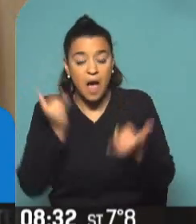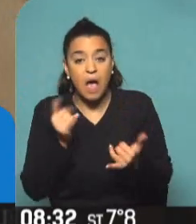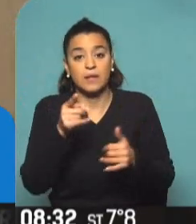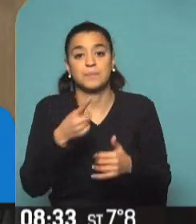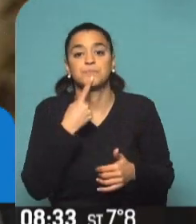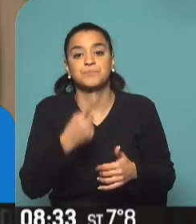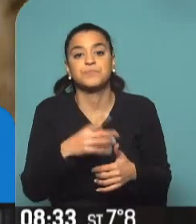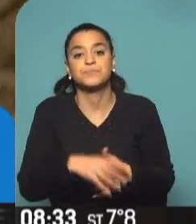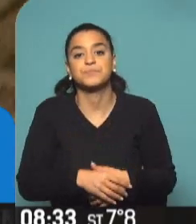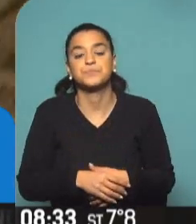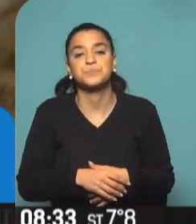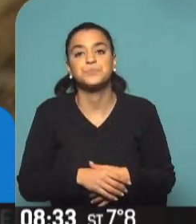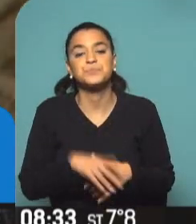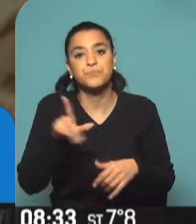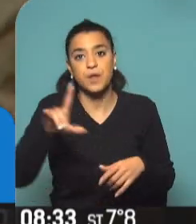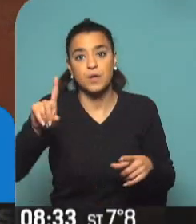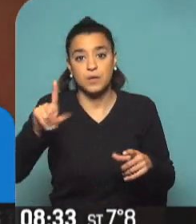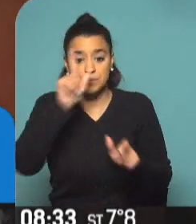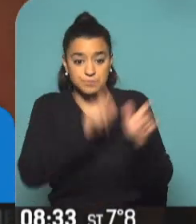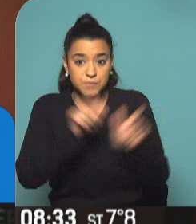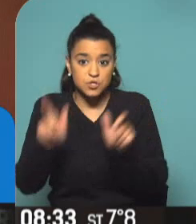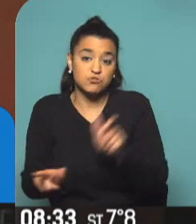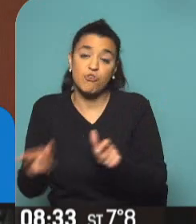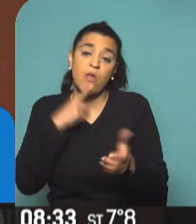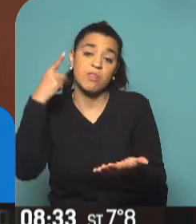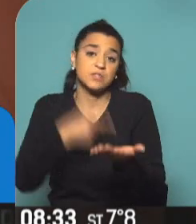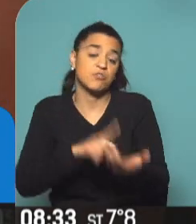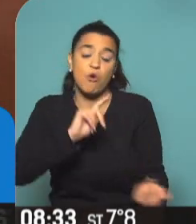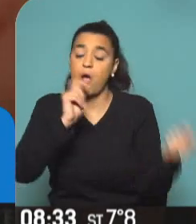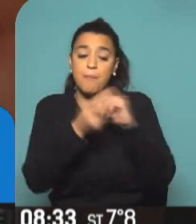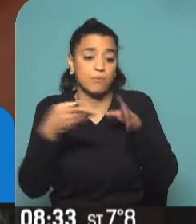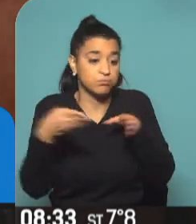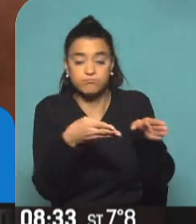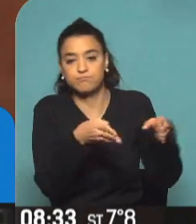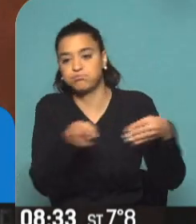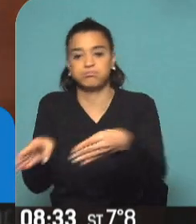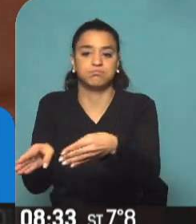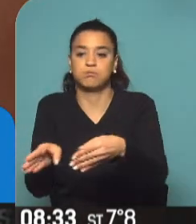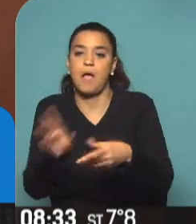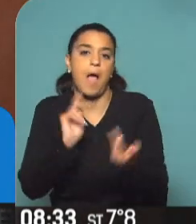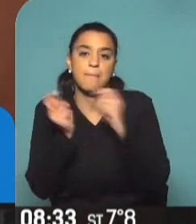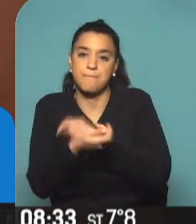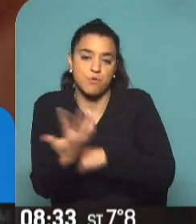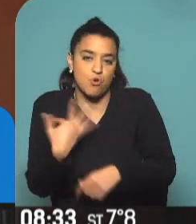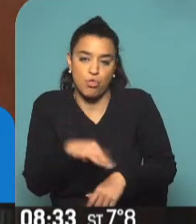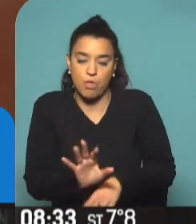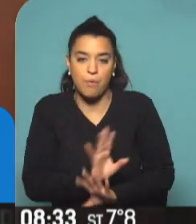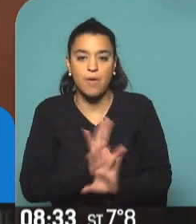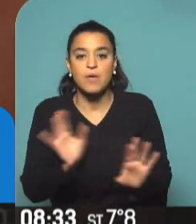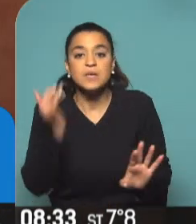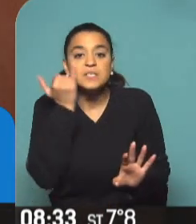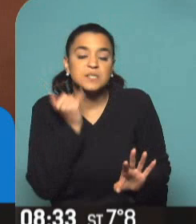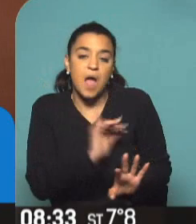donde, digamos, la ciudadanía ha decidido un cambio de rumbo que posiblemente ya